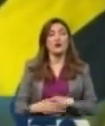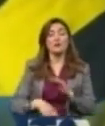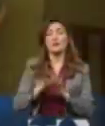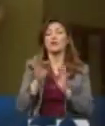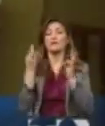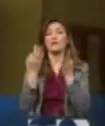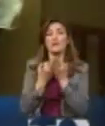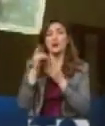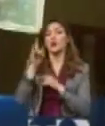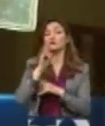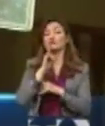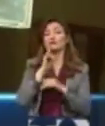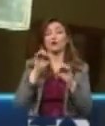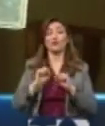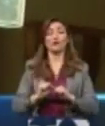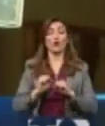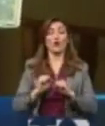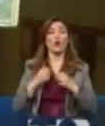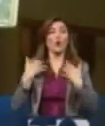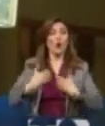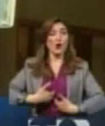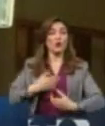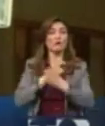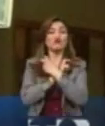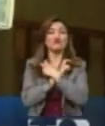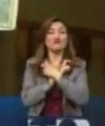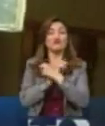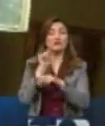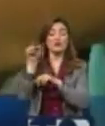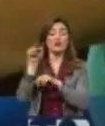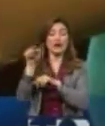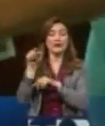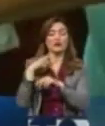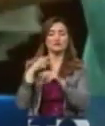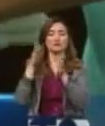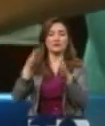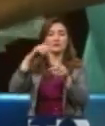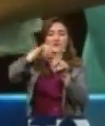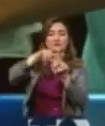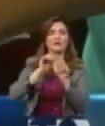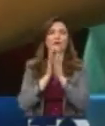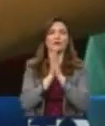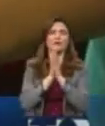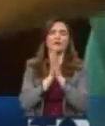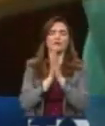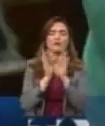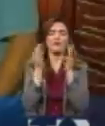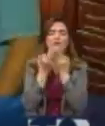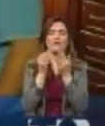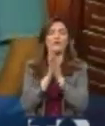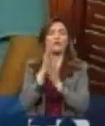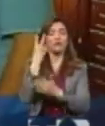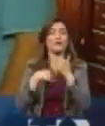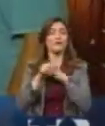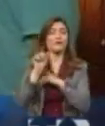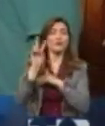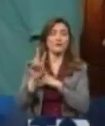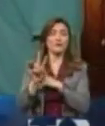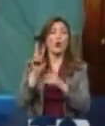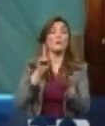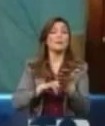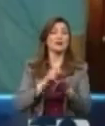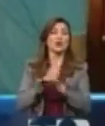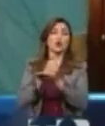eeuu es probable que los restos de jacqueline sean enterrados allá por ello la familia pide una visa humanitaria para sus dos hijas